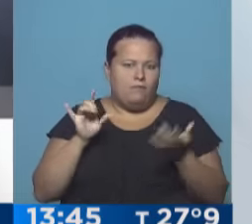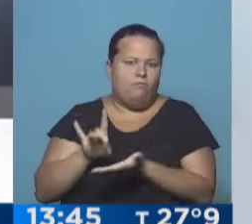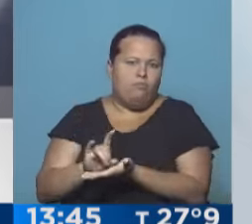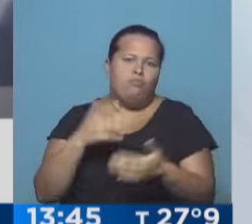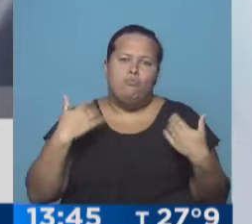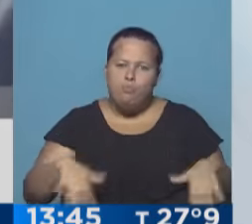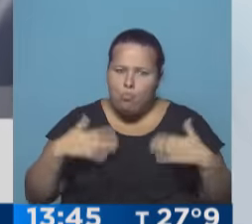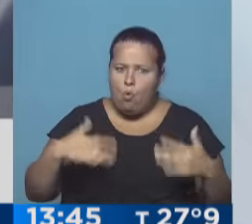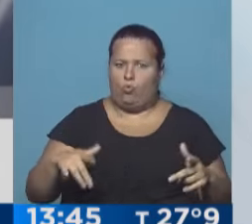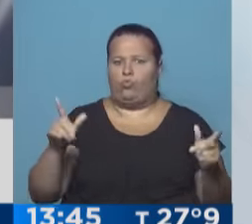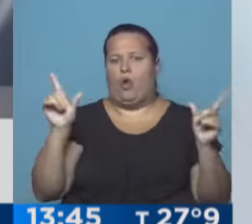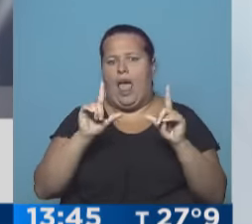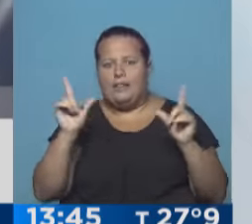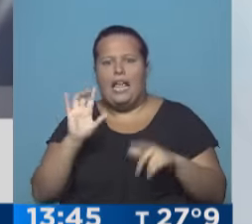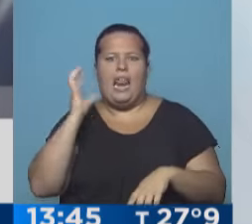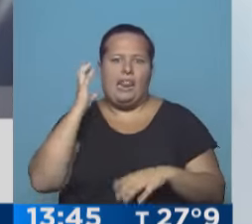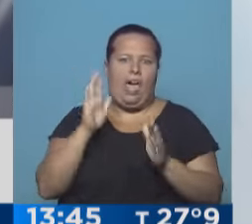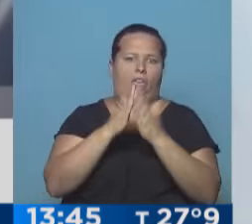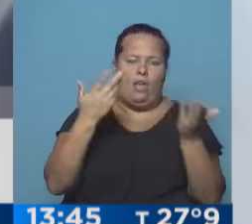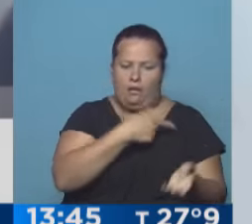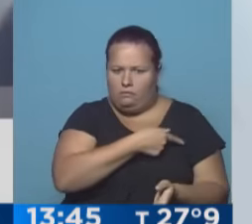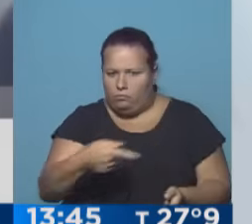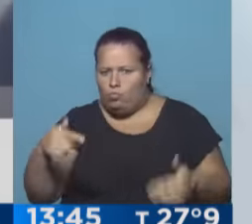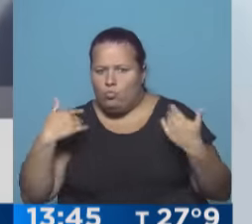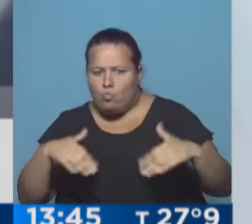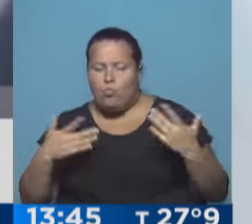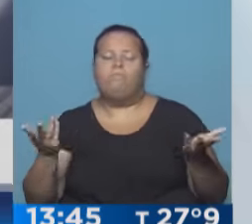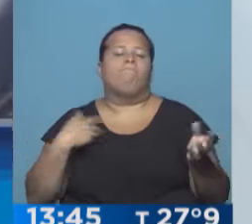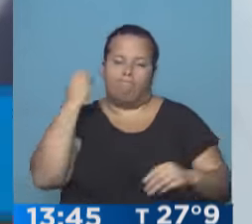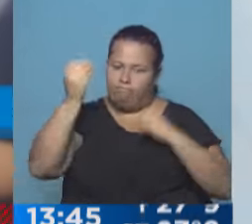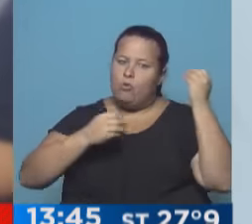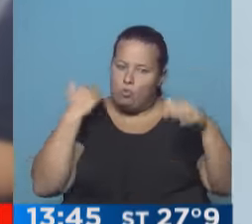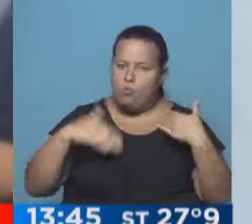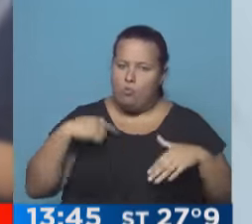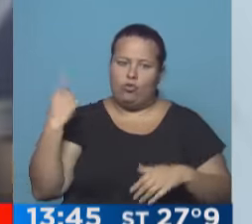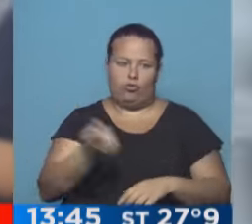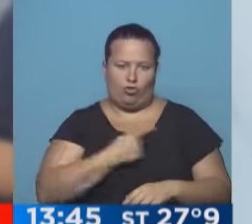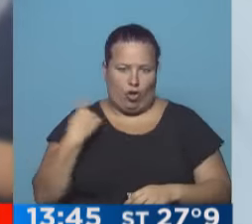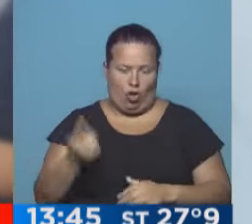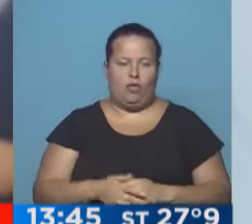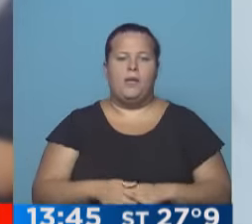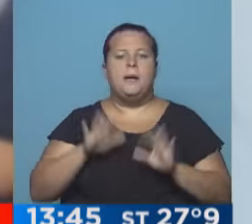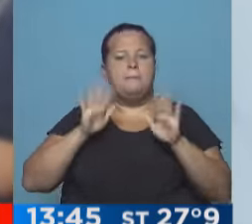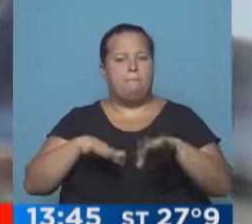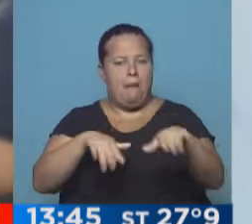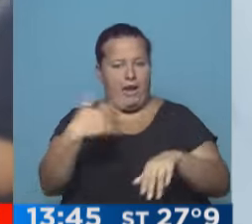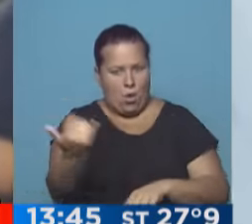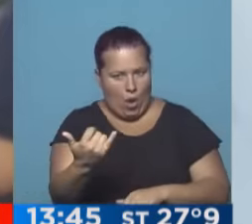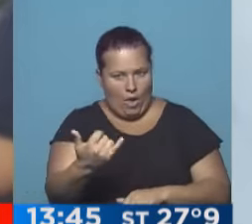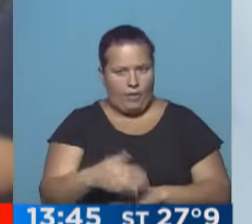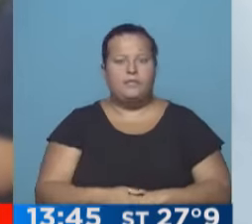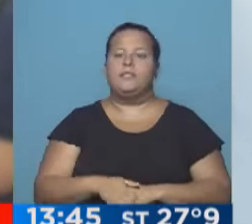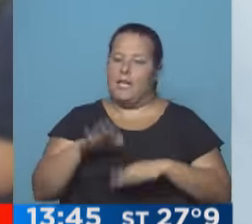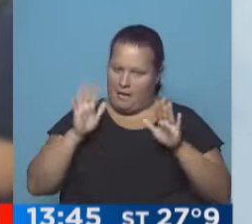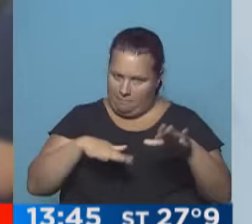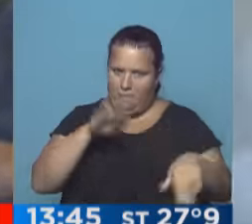despidos en los medios de comunicación en estos días y bueno, es una preocupación muy grande para todos, ¿no? Hay una marcha convocada el jueves. Hay